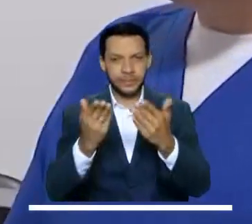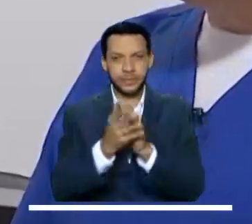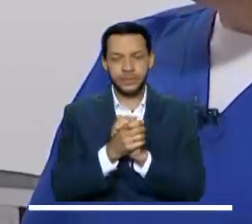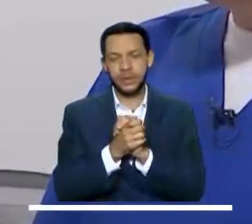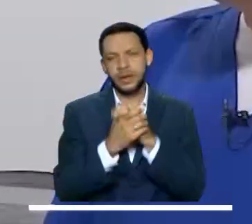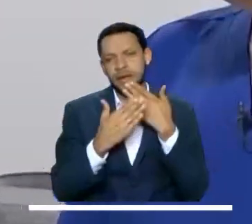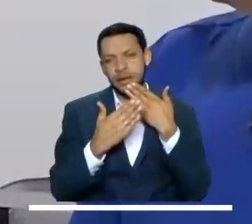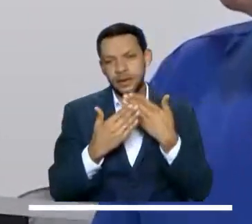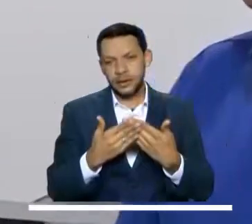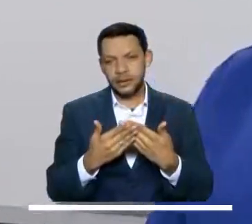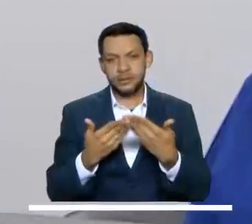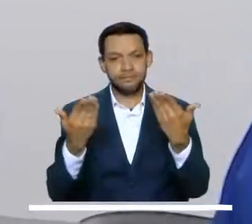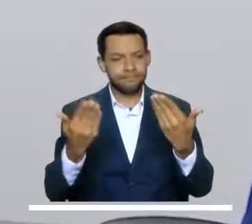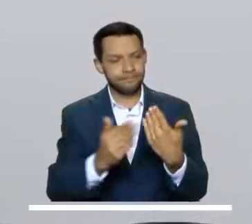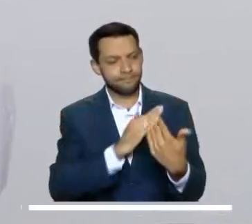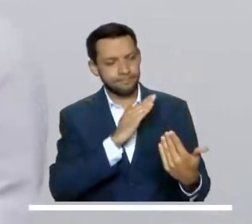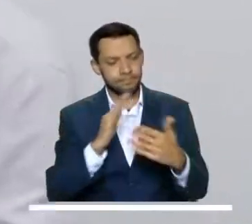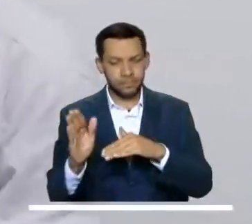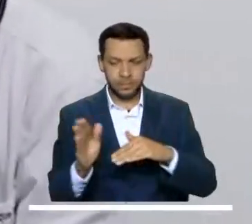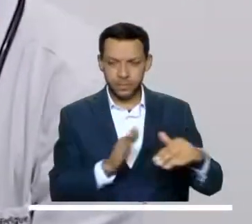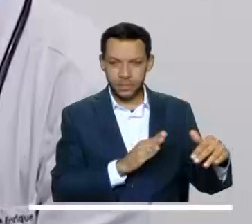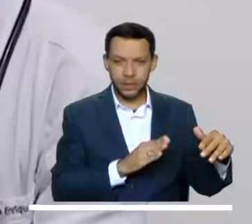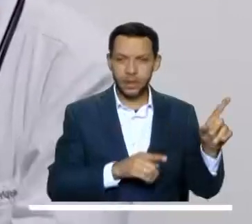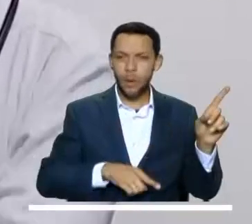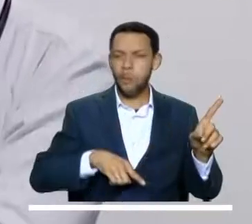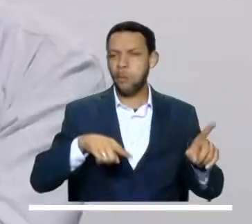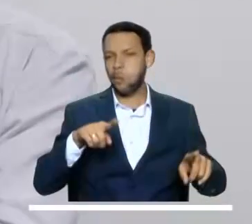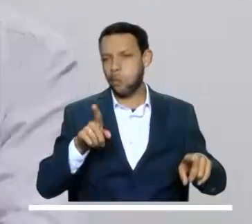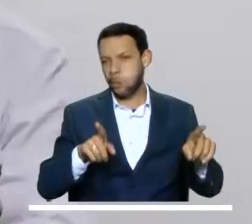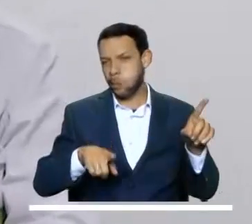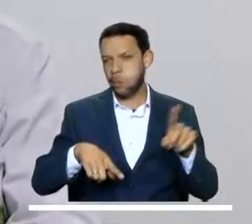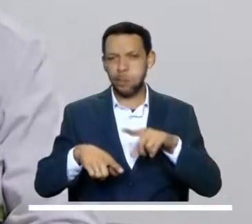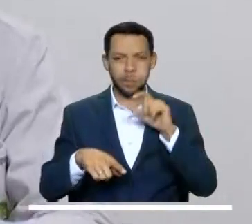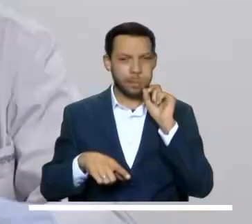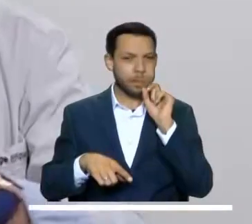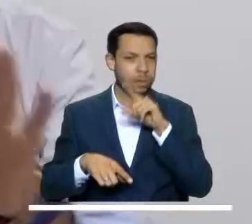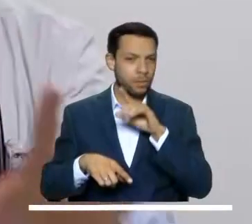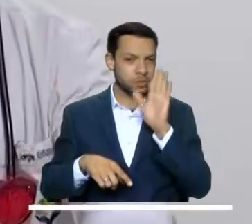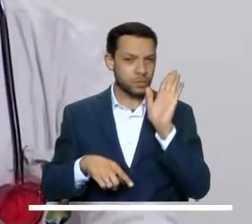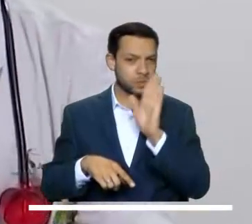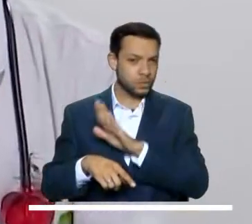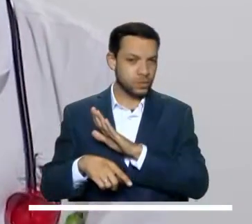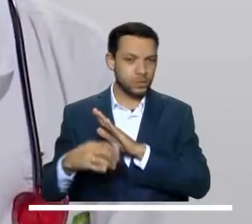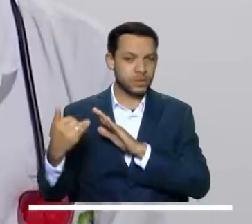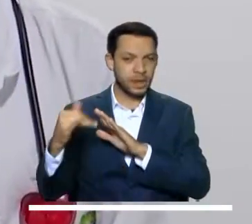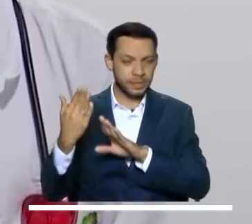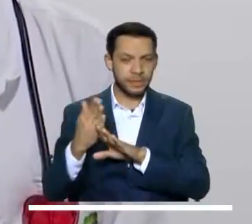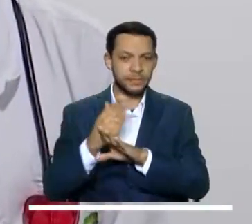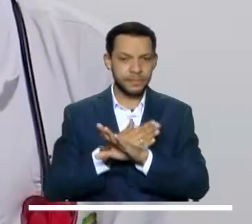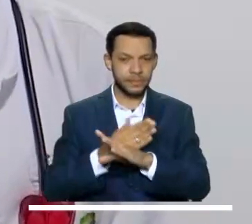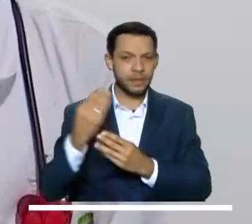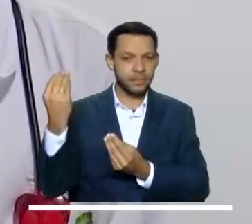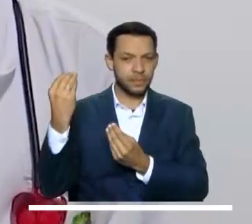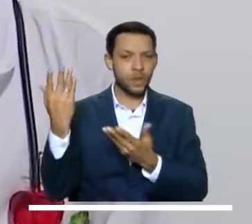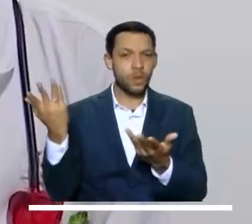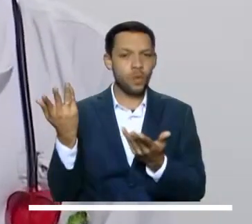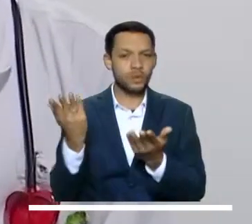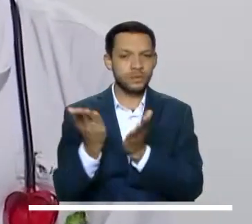Muchísimas gracias. Me imagino que muchas personas le preguntarán, él ha tenido la posibilidad de estarse educando también en